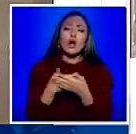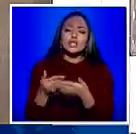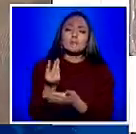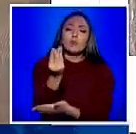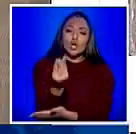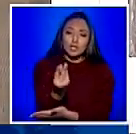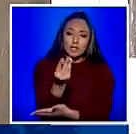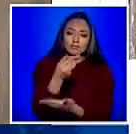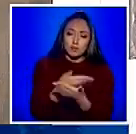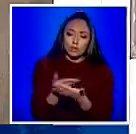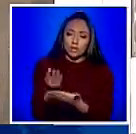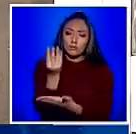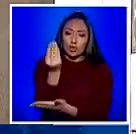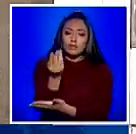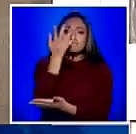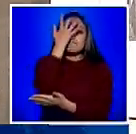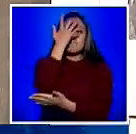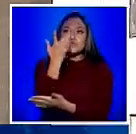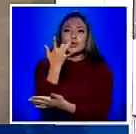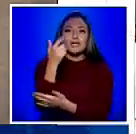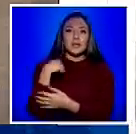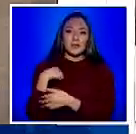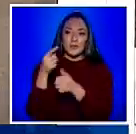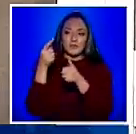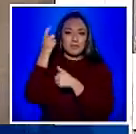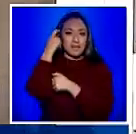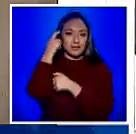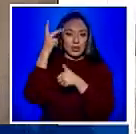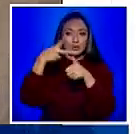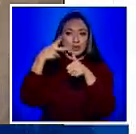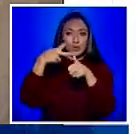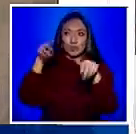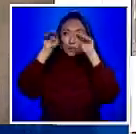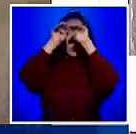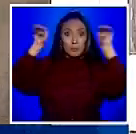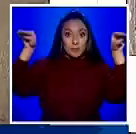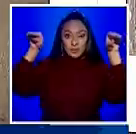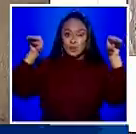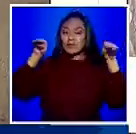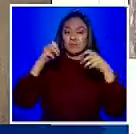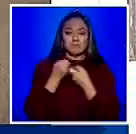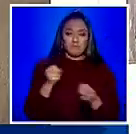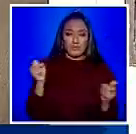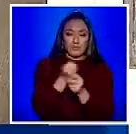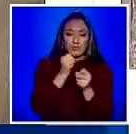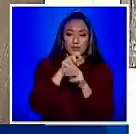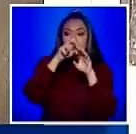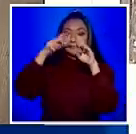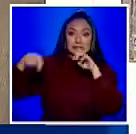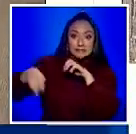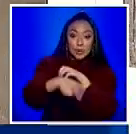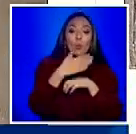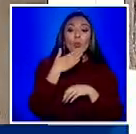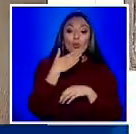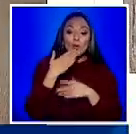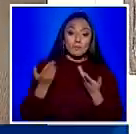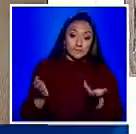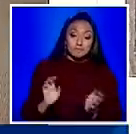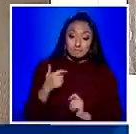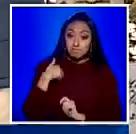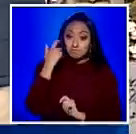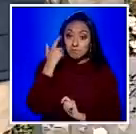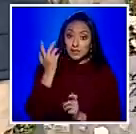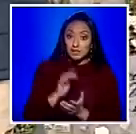se llevó a pocas cosas en realidad no alcanzó a llevarse mucho porque como era el segundo piso creo que no tenía porte de